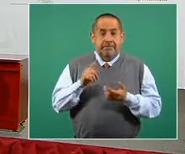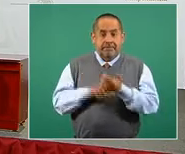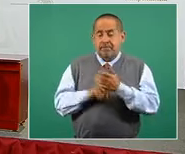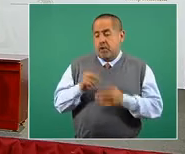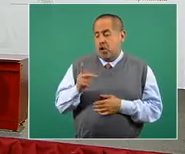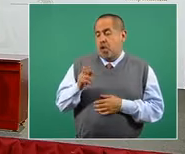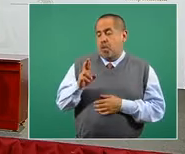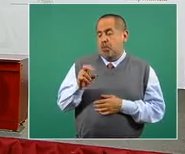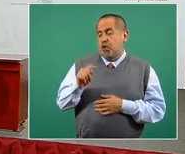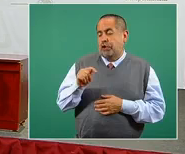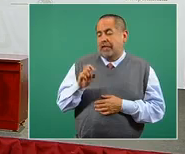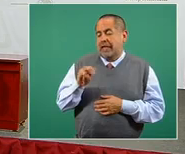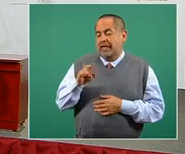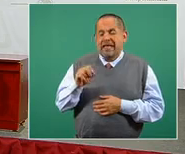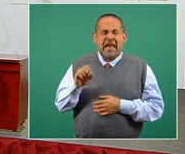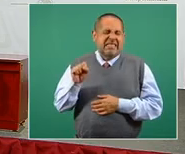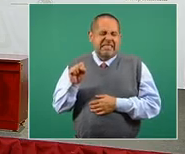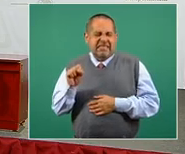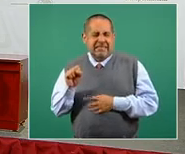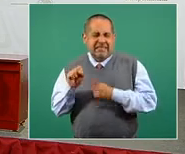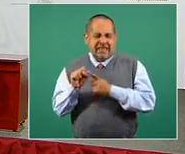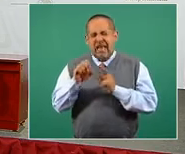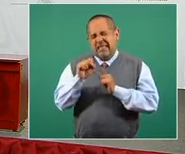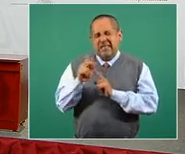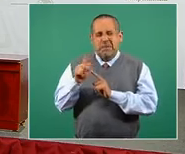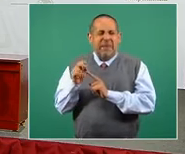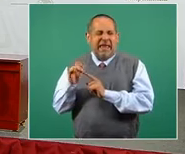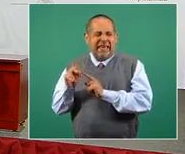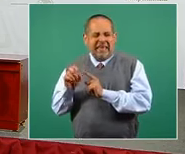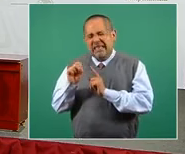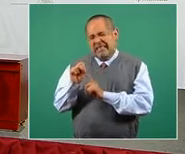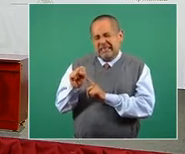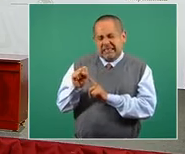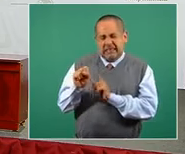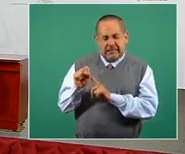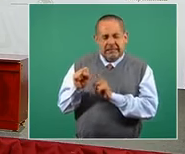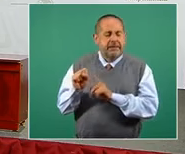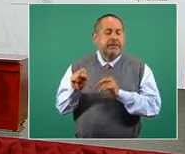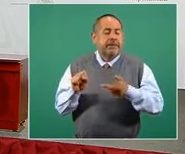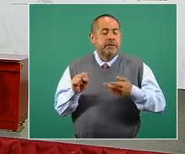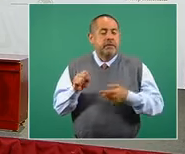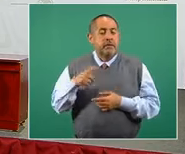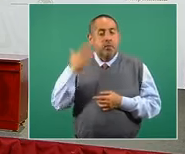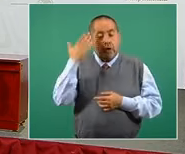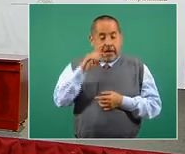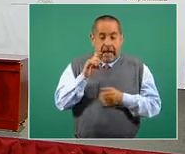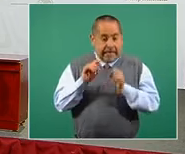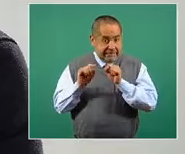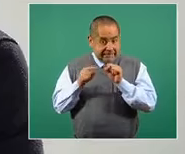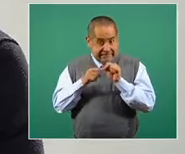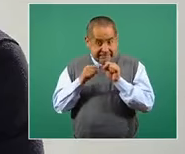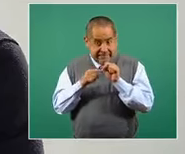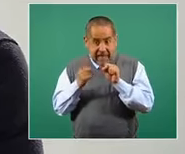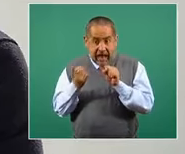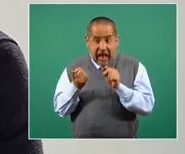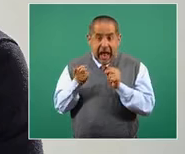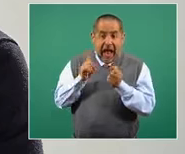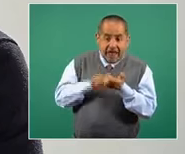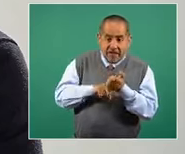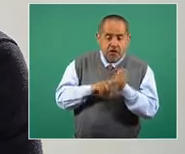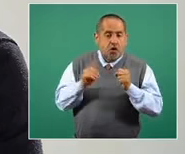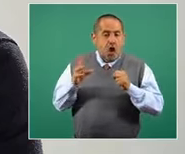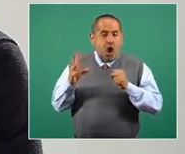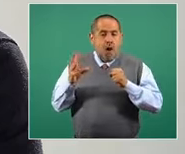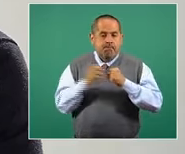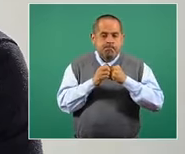S, obviamente por el nombre de Spike, porque es precisamente a través de la cual el virus puede